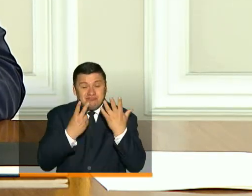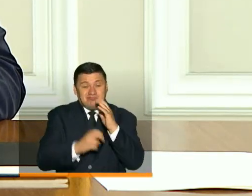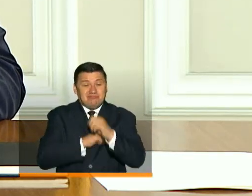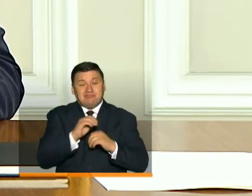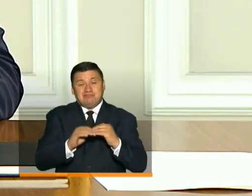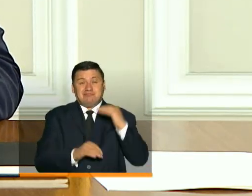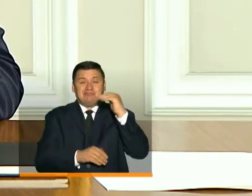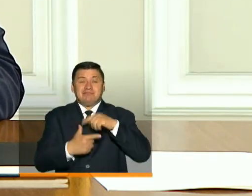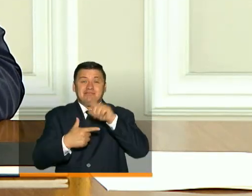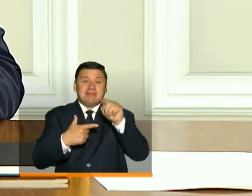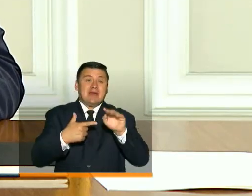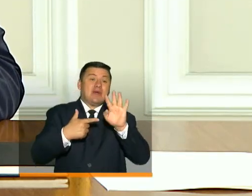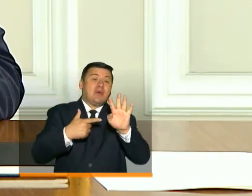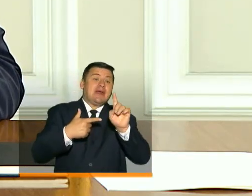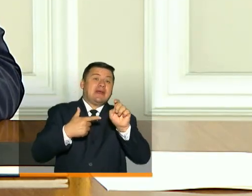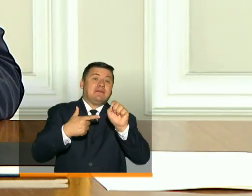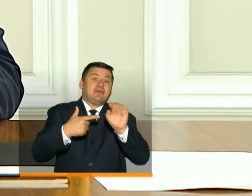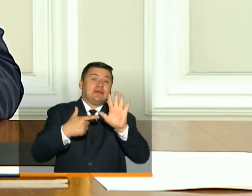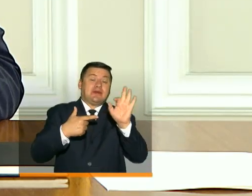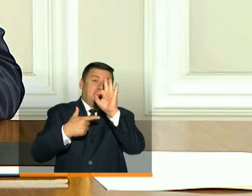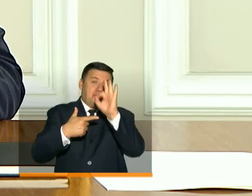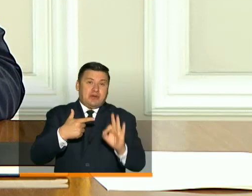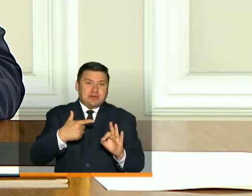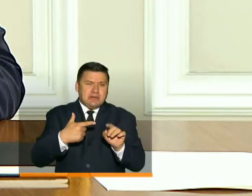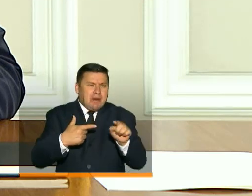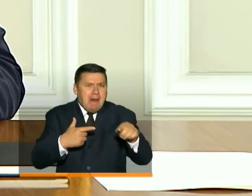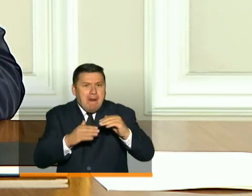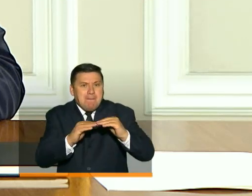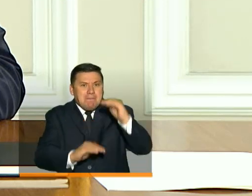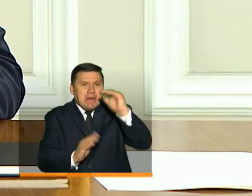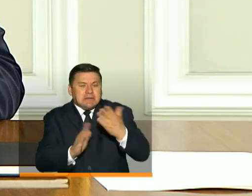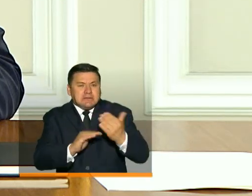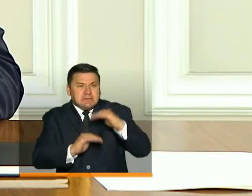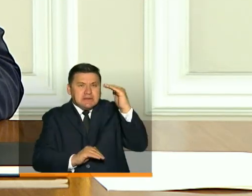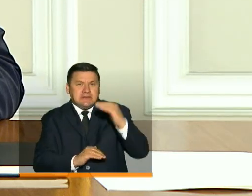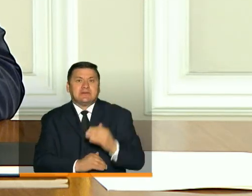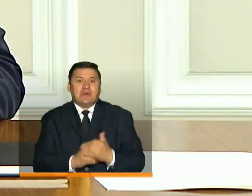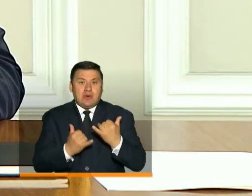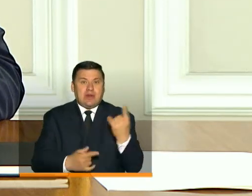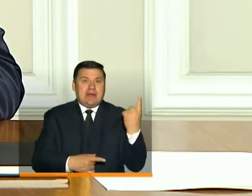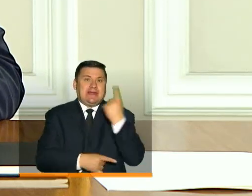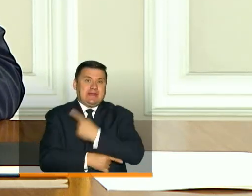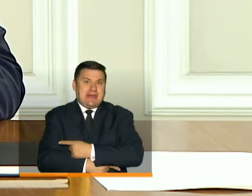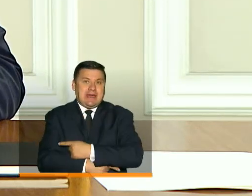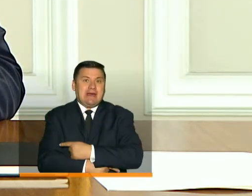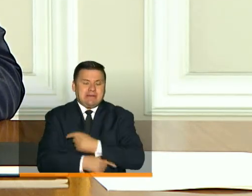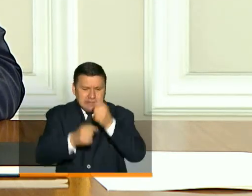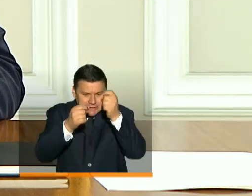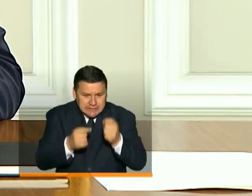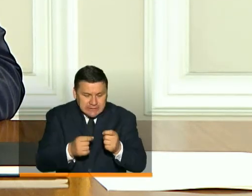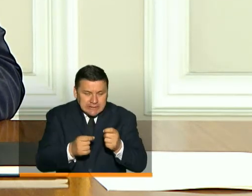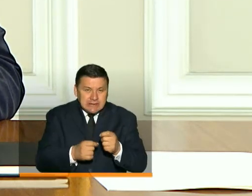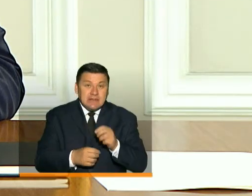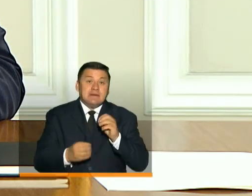el 46.5% de los fallecidos el día de hoy o el registro para el día de hoy y